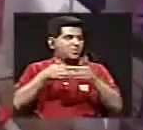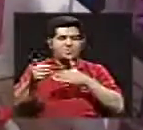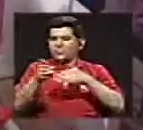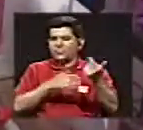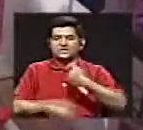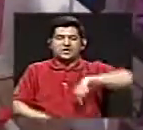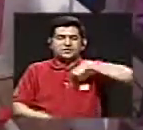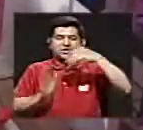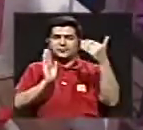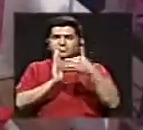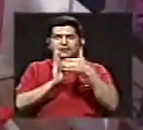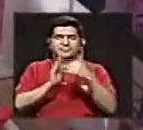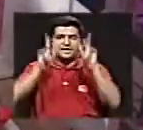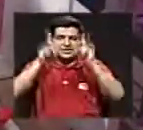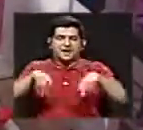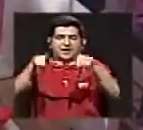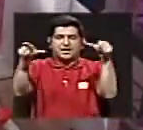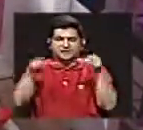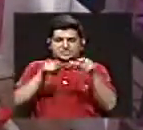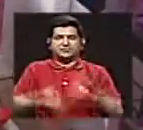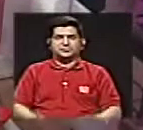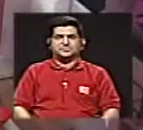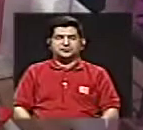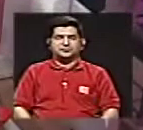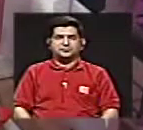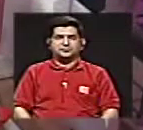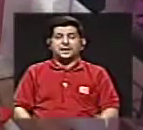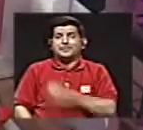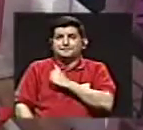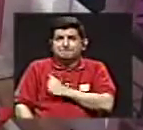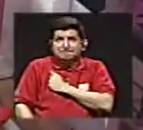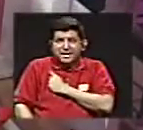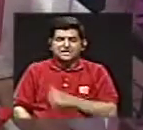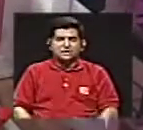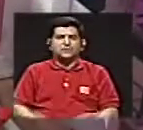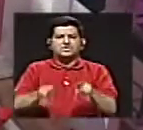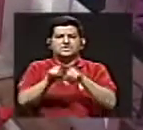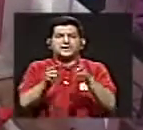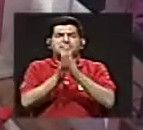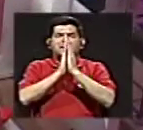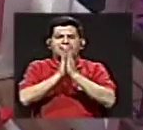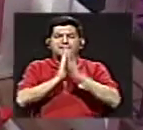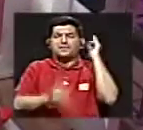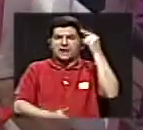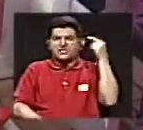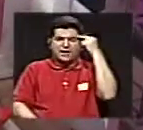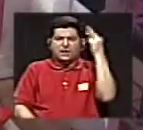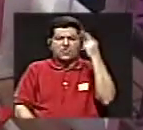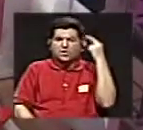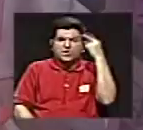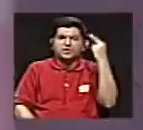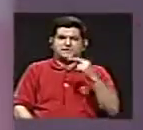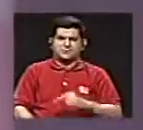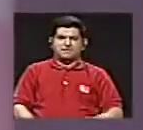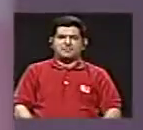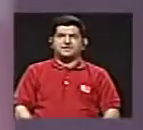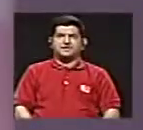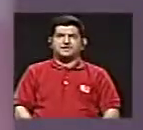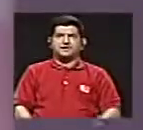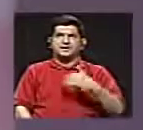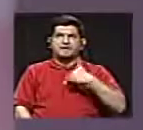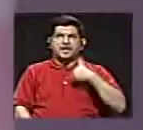independientemente de lo que nos afecte a los pobladores. Es decir, es una cultura. Disculpe, y pedir a los gobiernos que reflexionen.